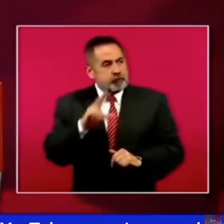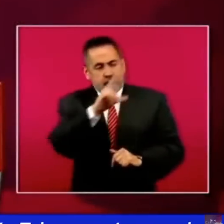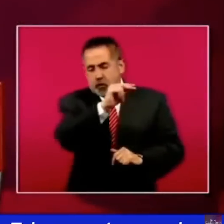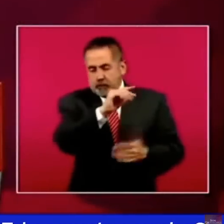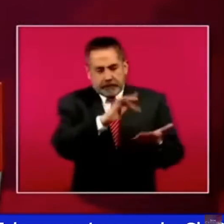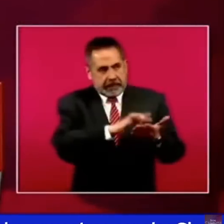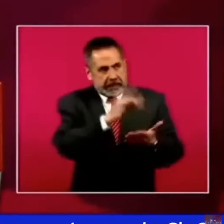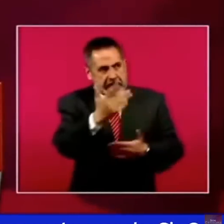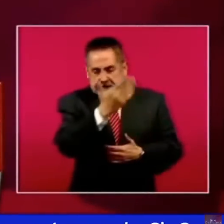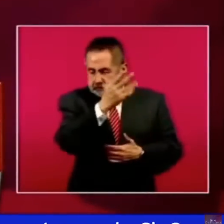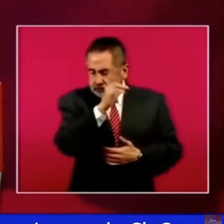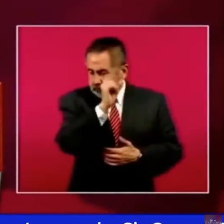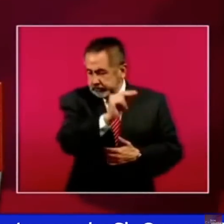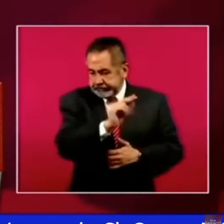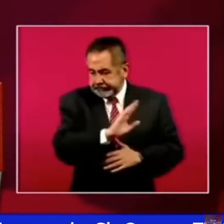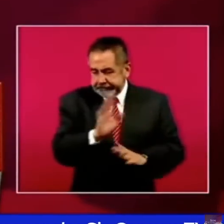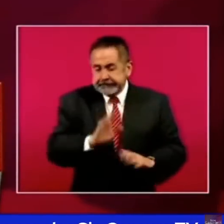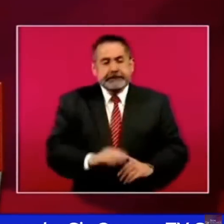muchas gracias.